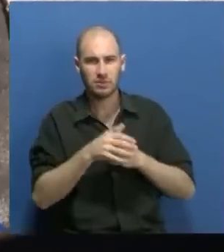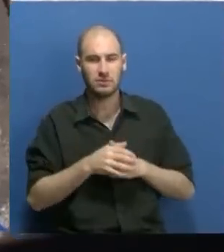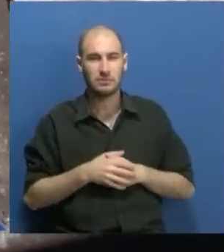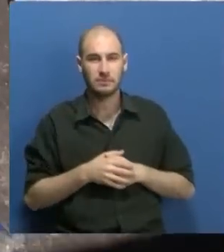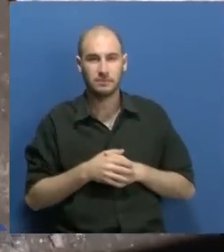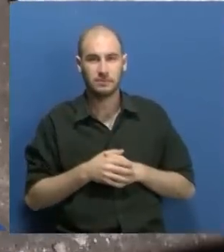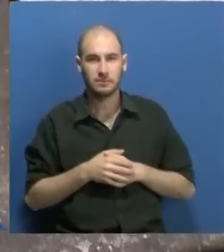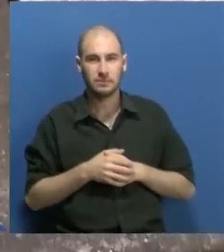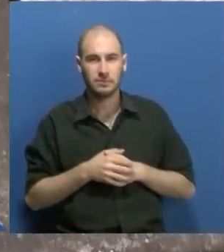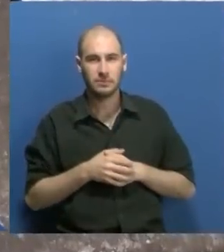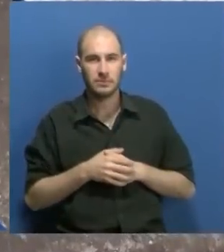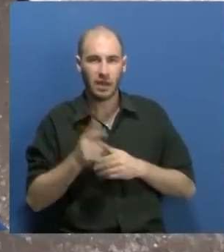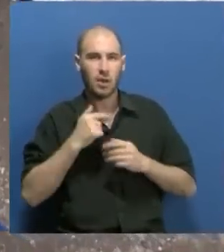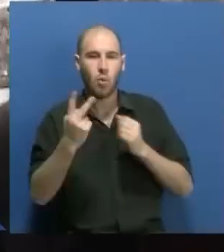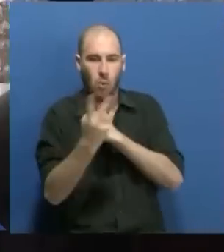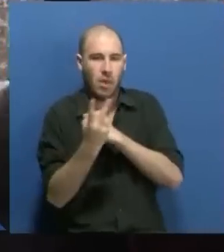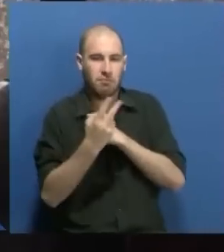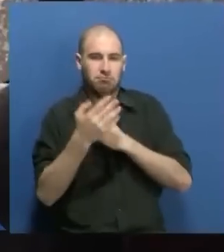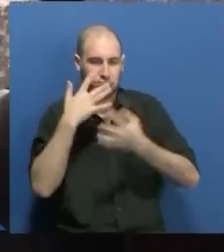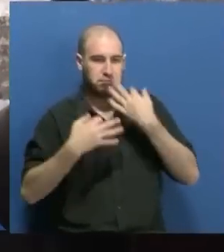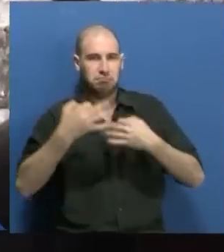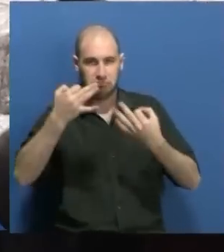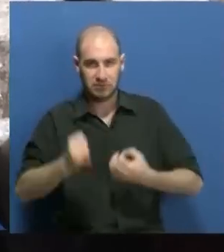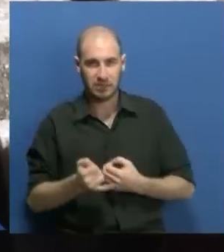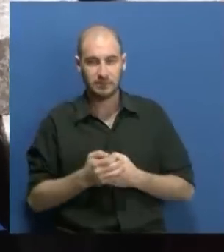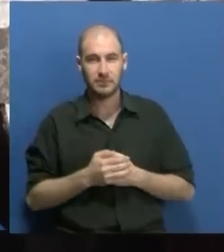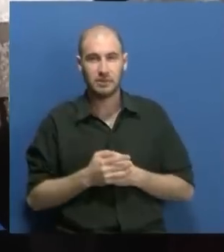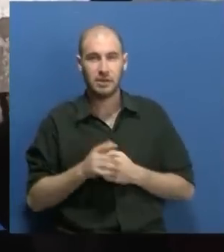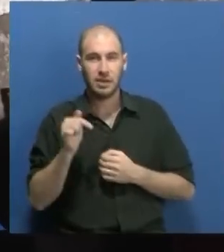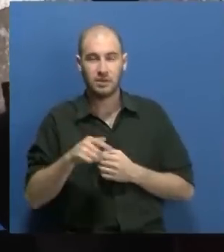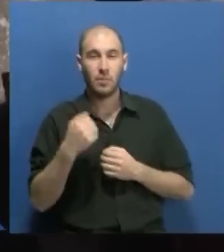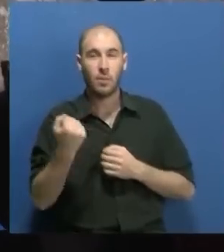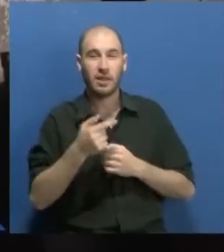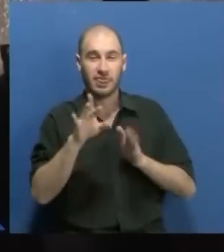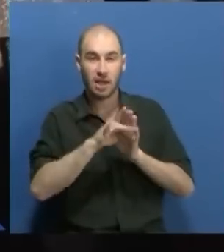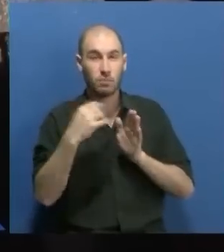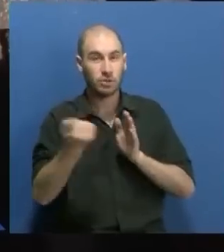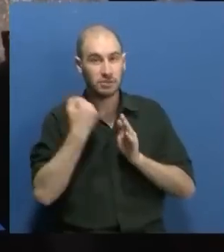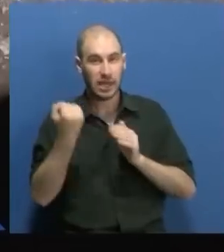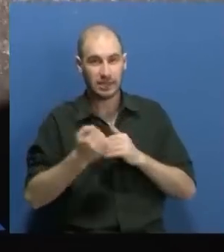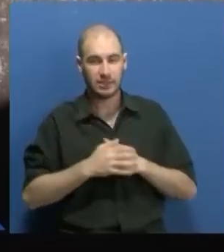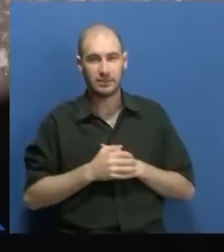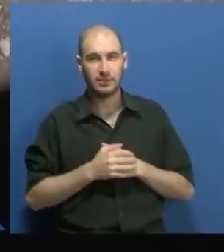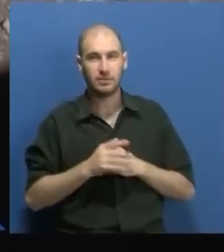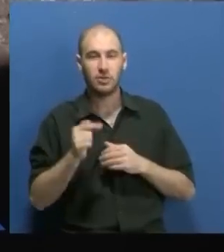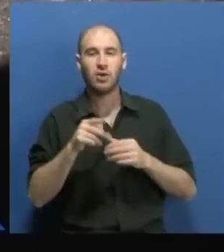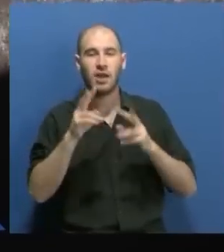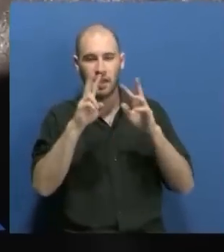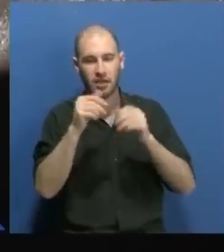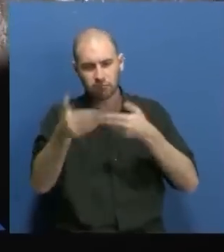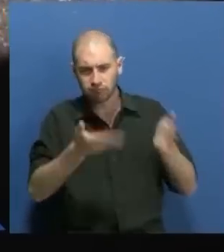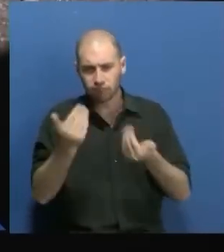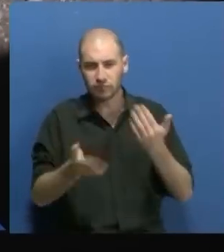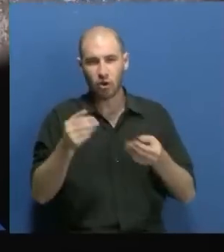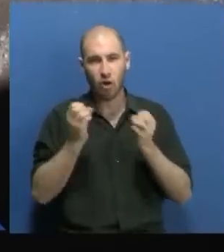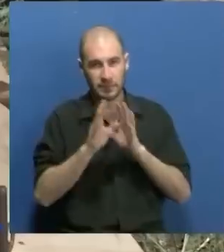una... estás más protegido, ¿no? Claro. Entonces ese era importante, o sea, fue un dato importante para empezar la excavación ahí.